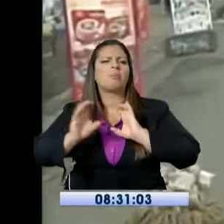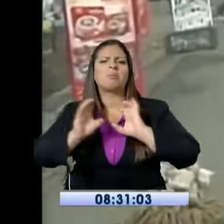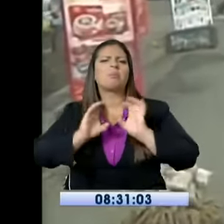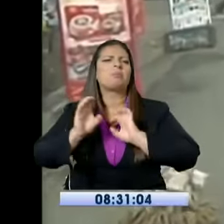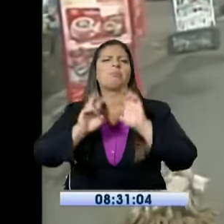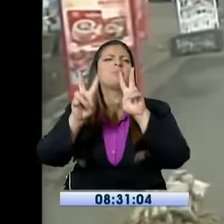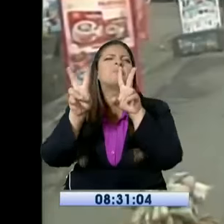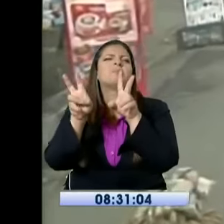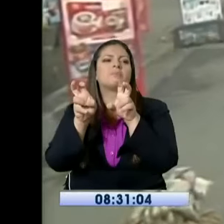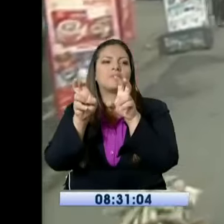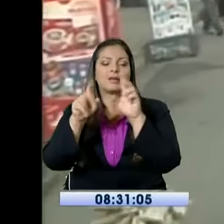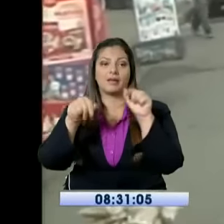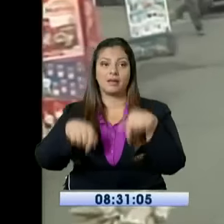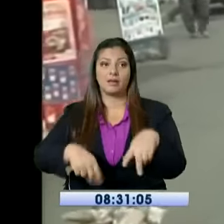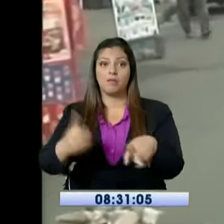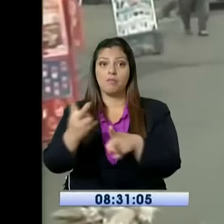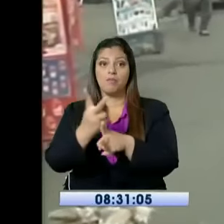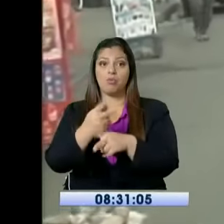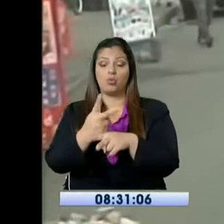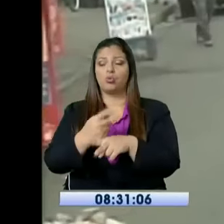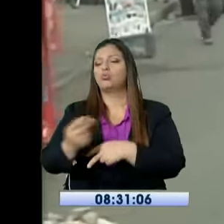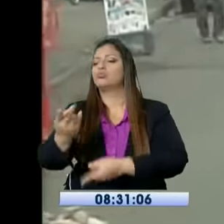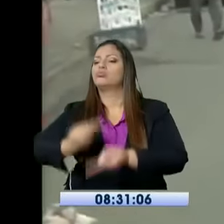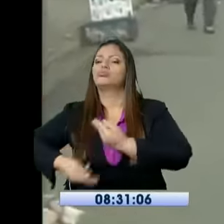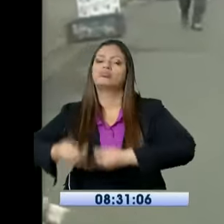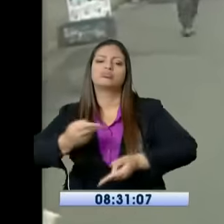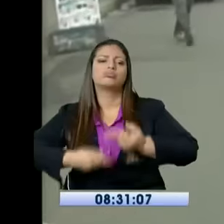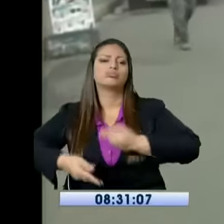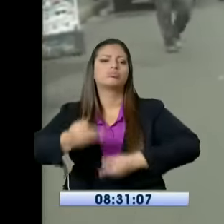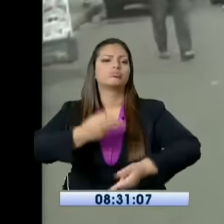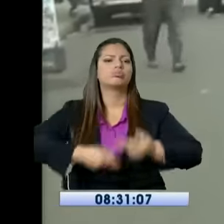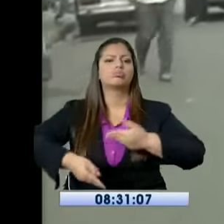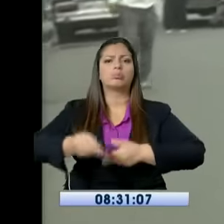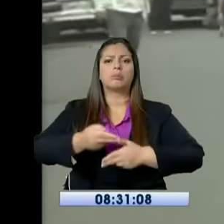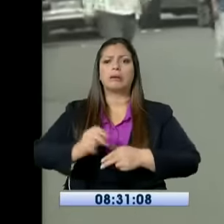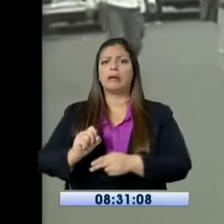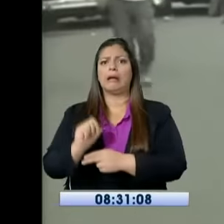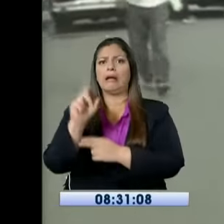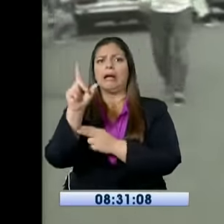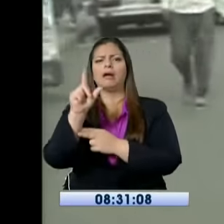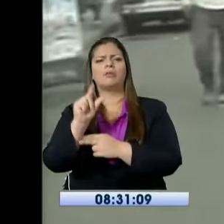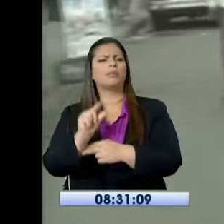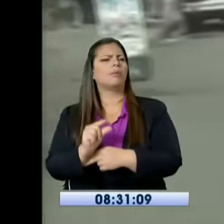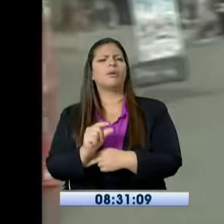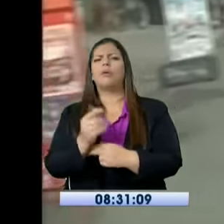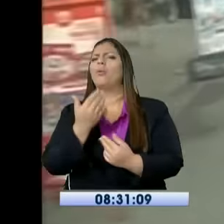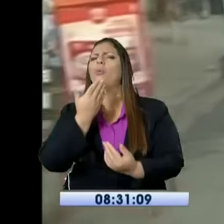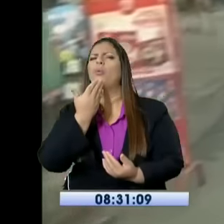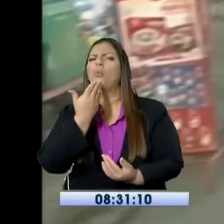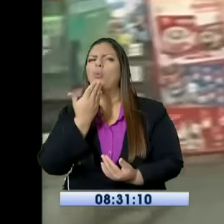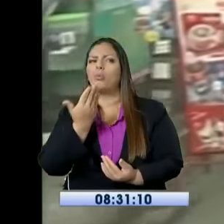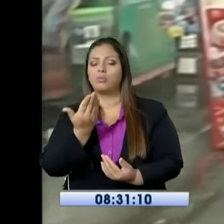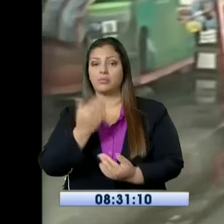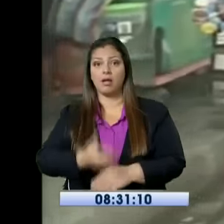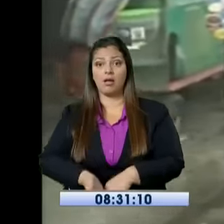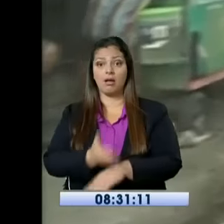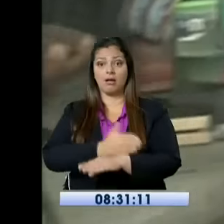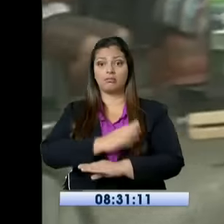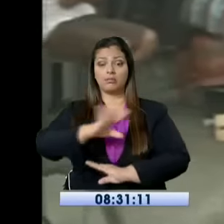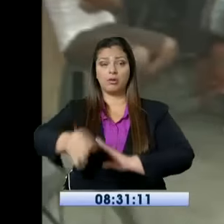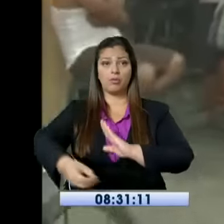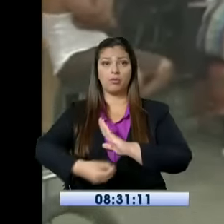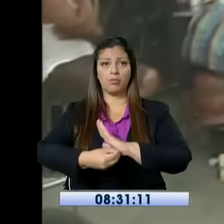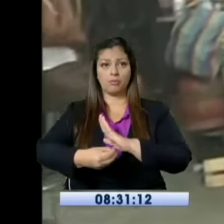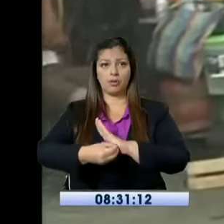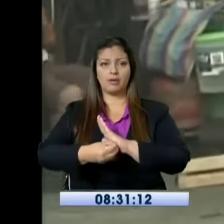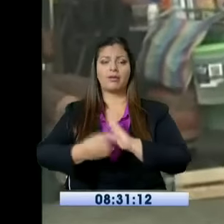los productos, esto a raíz del incremento del IVA del 2%, del